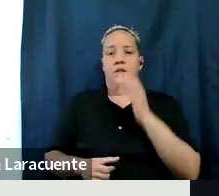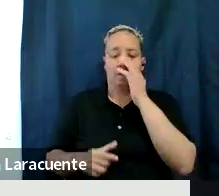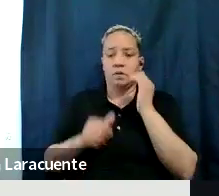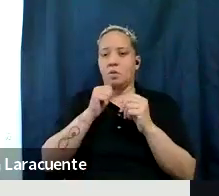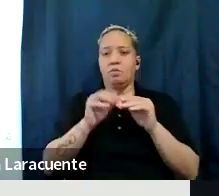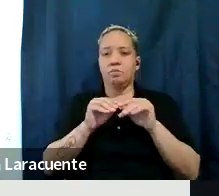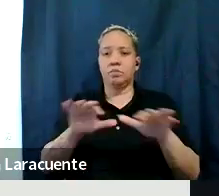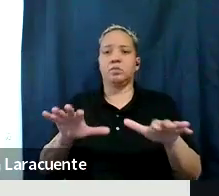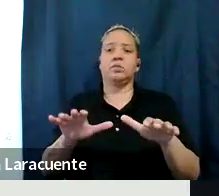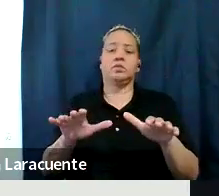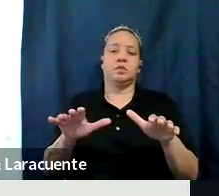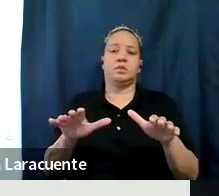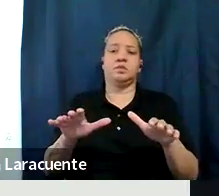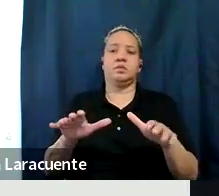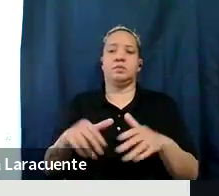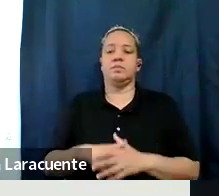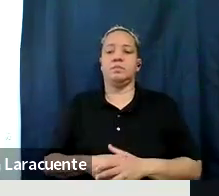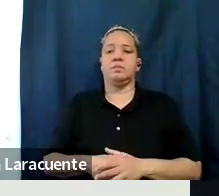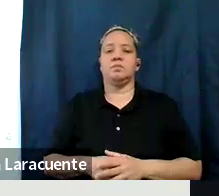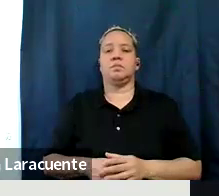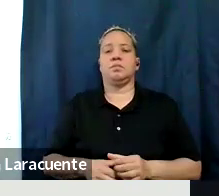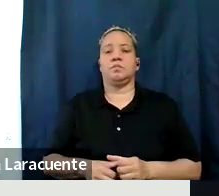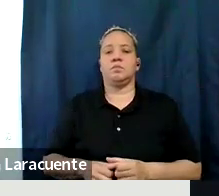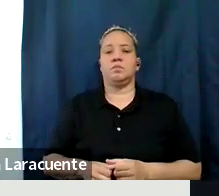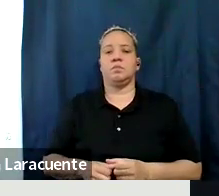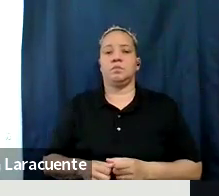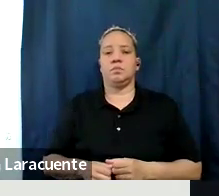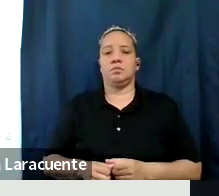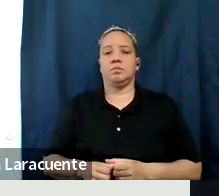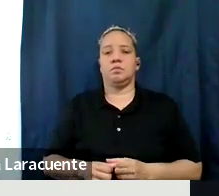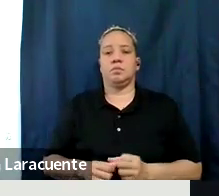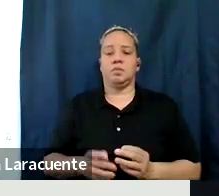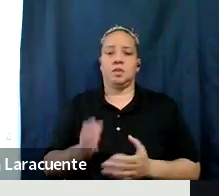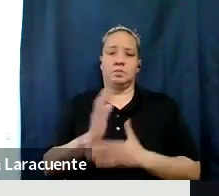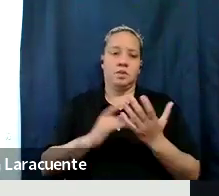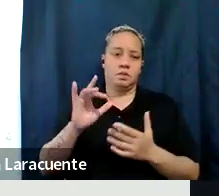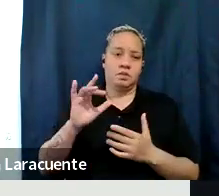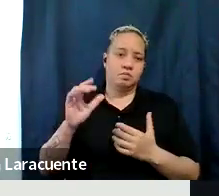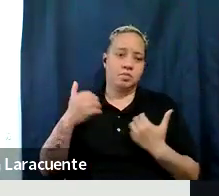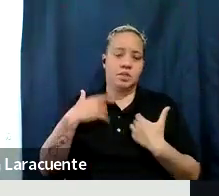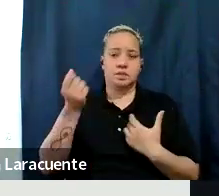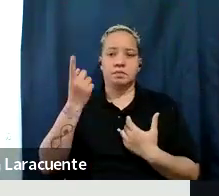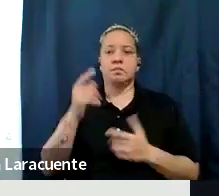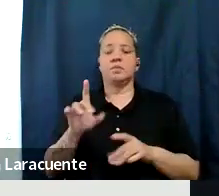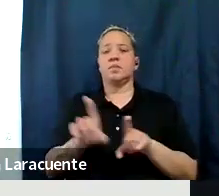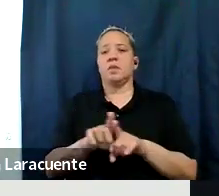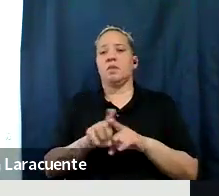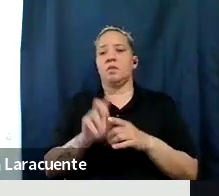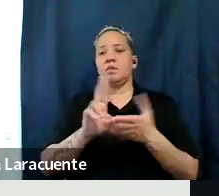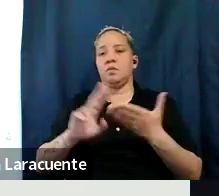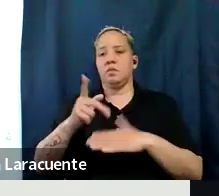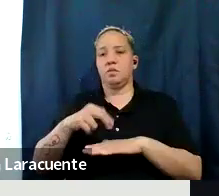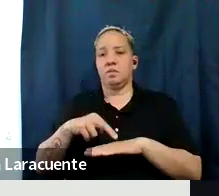repartido por ahí, ¿no? Por el mundo, ¿no? Entonces, esa parte hay que comprenderlo. Y también hay que comprender que la Universidad de